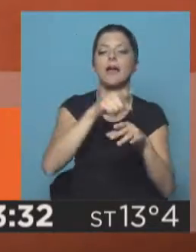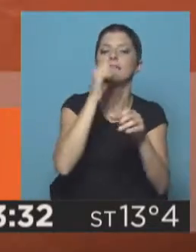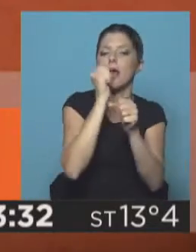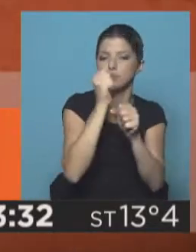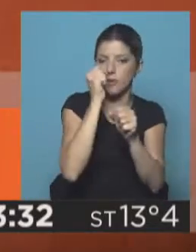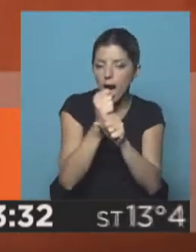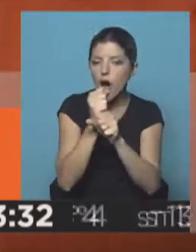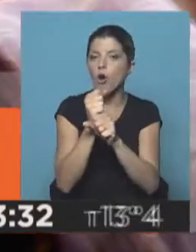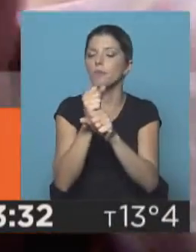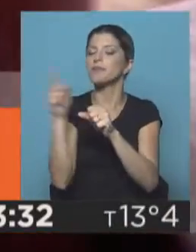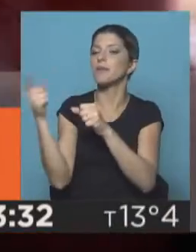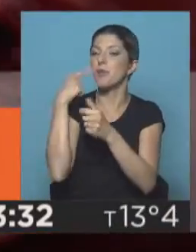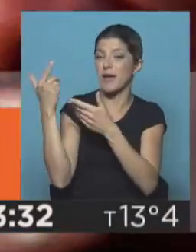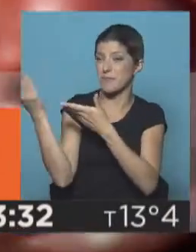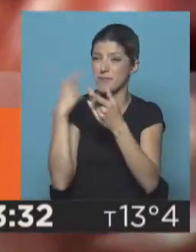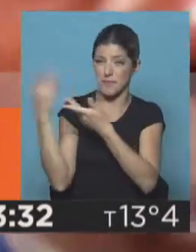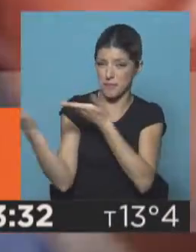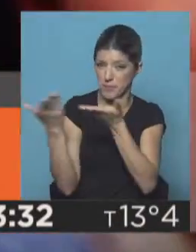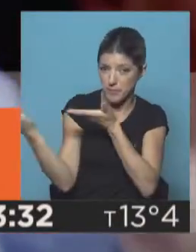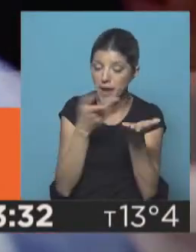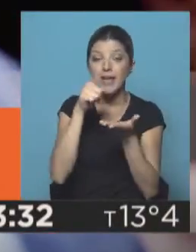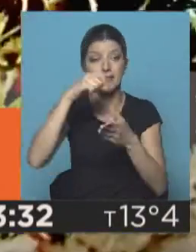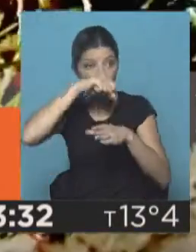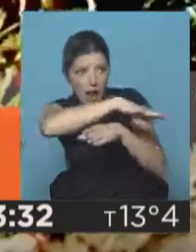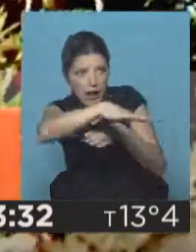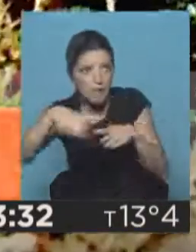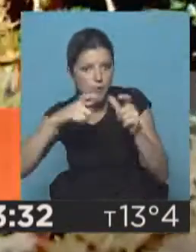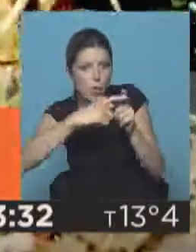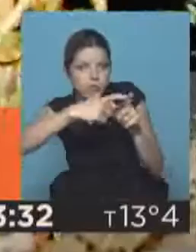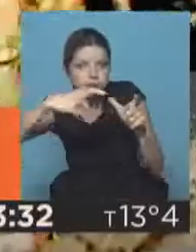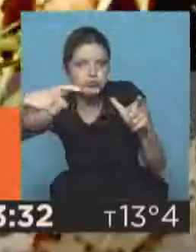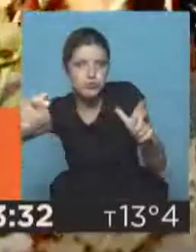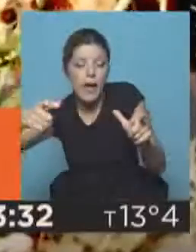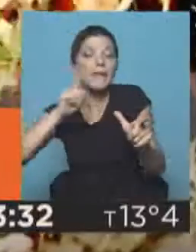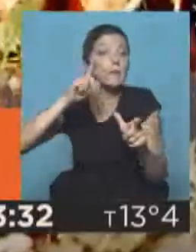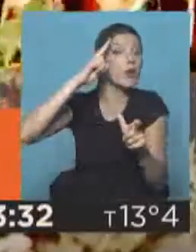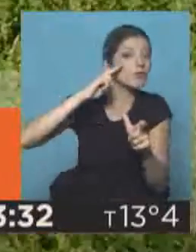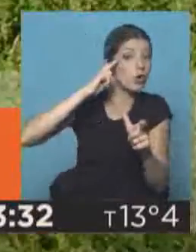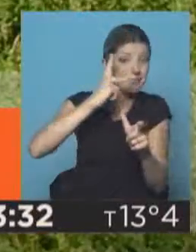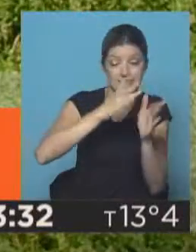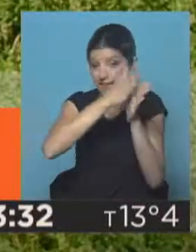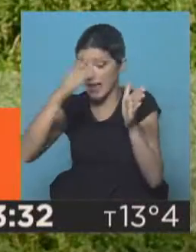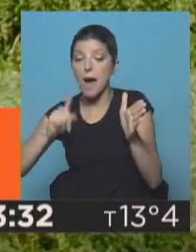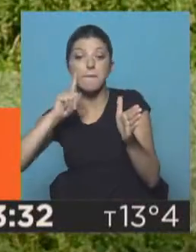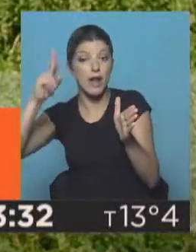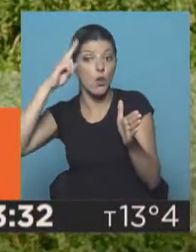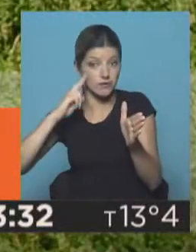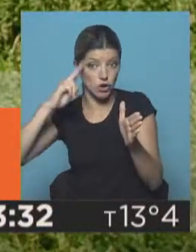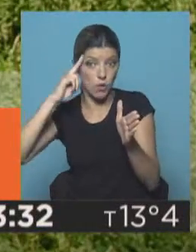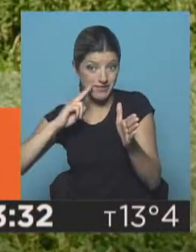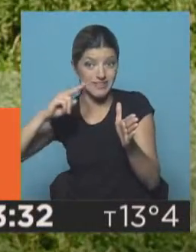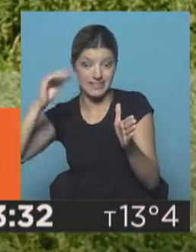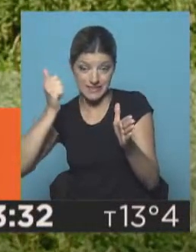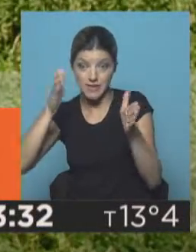de refugiados permitió a los granjeros expandir e incrementar la producción entre 1993 y